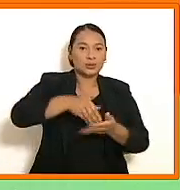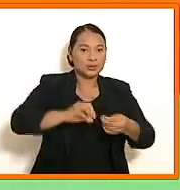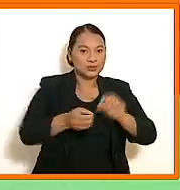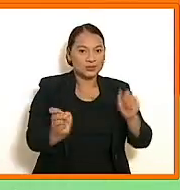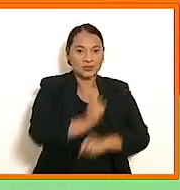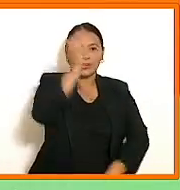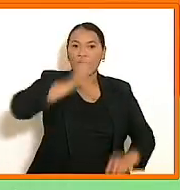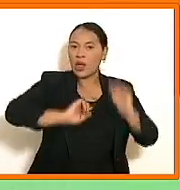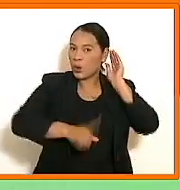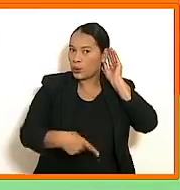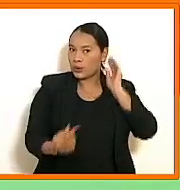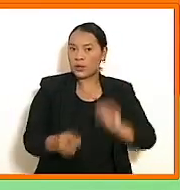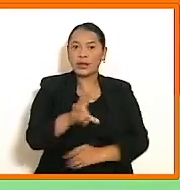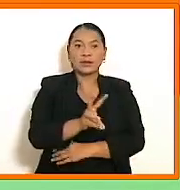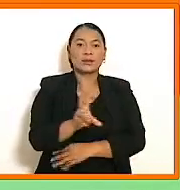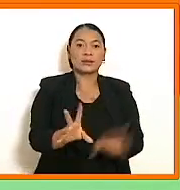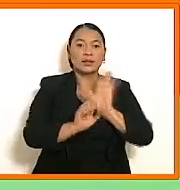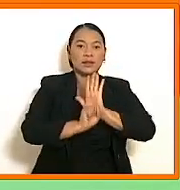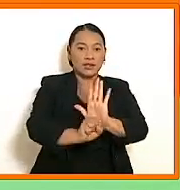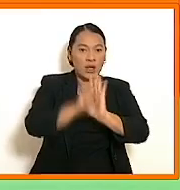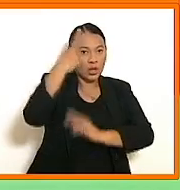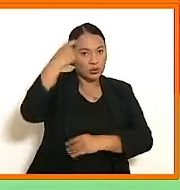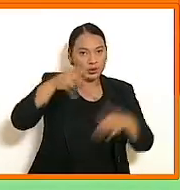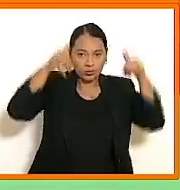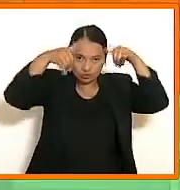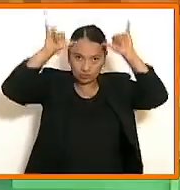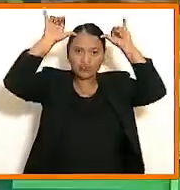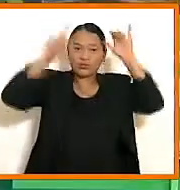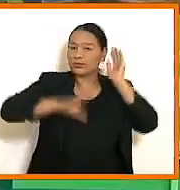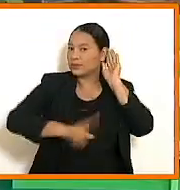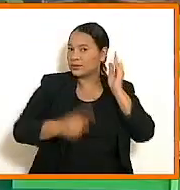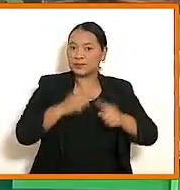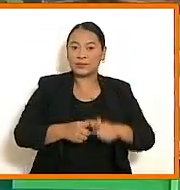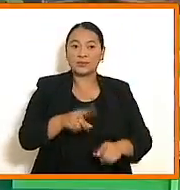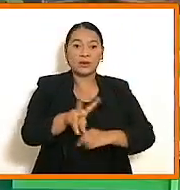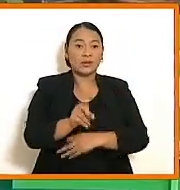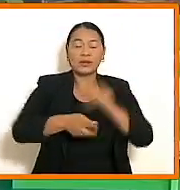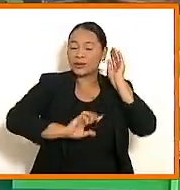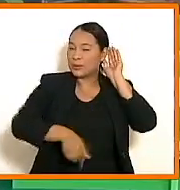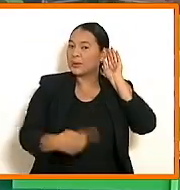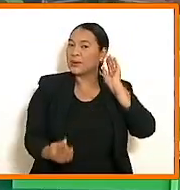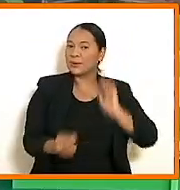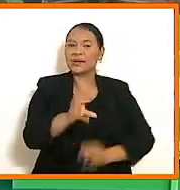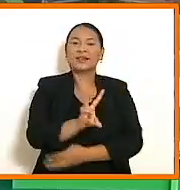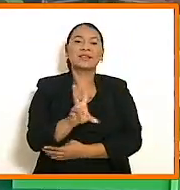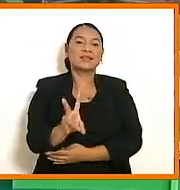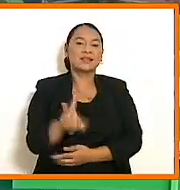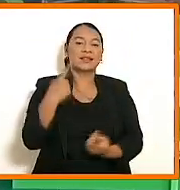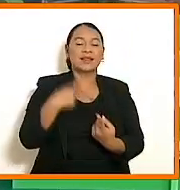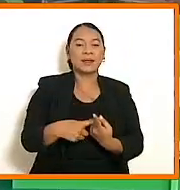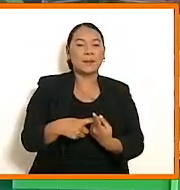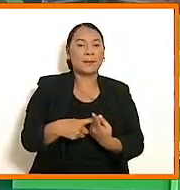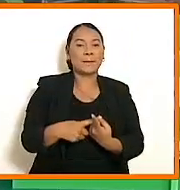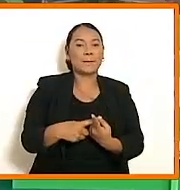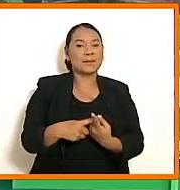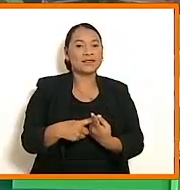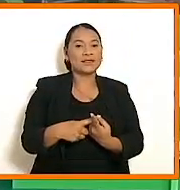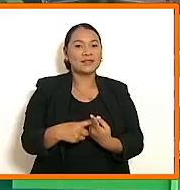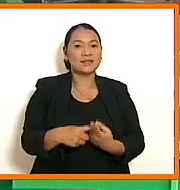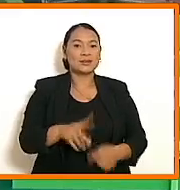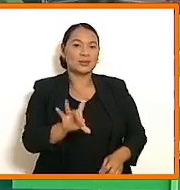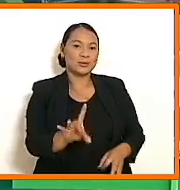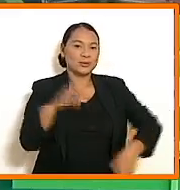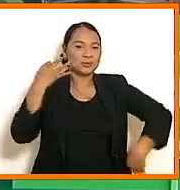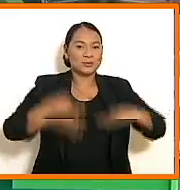el 67 con su símbolo de sueños vaca. Para Multi X, 2X y para más 1, 67 más